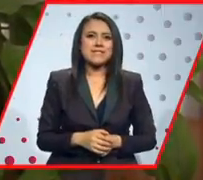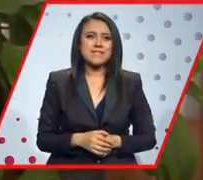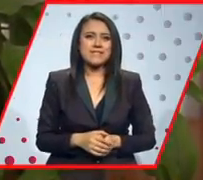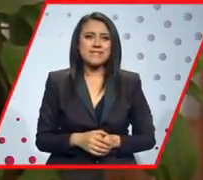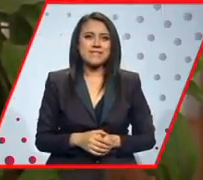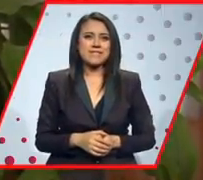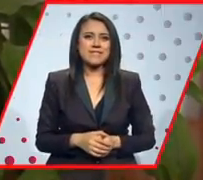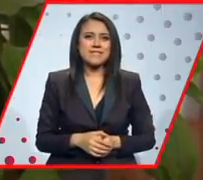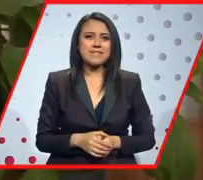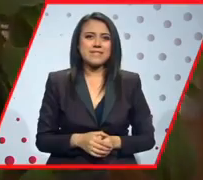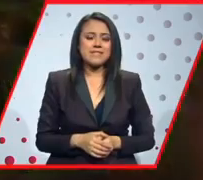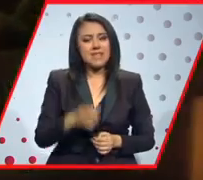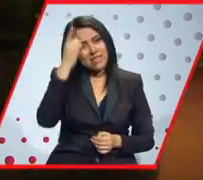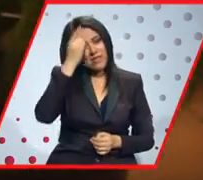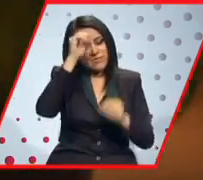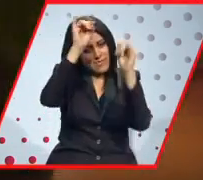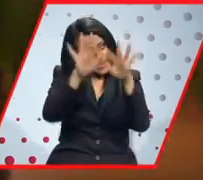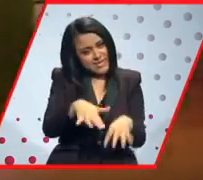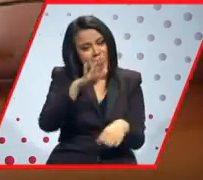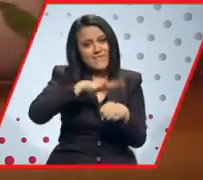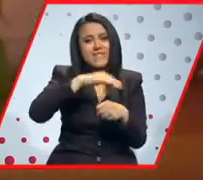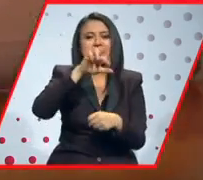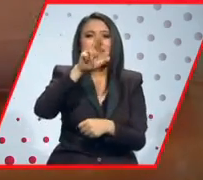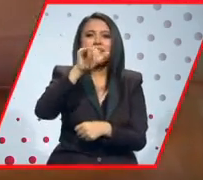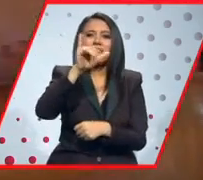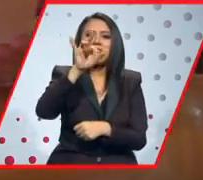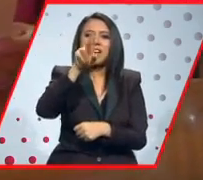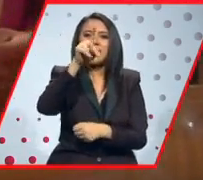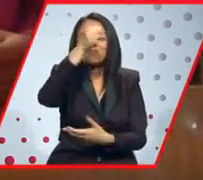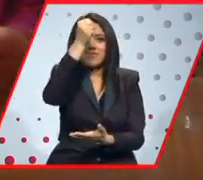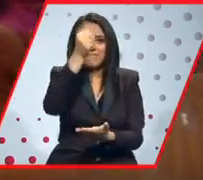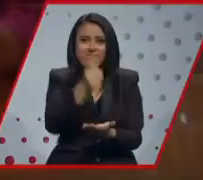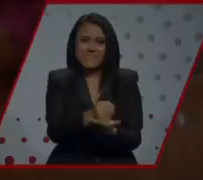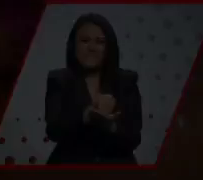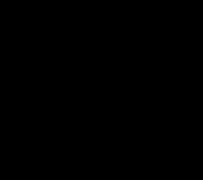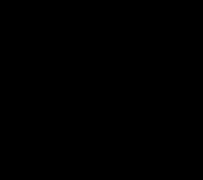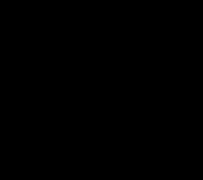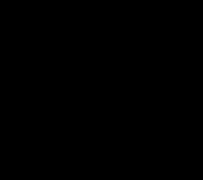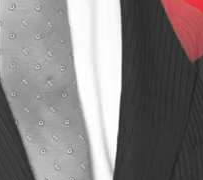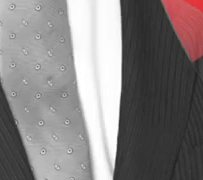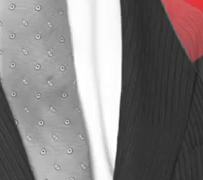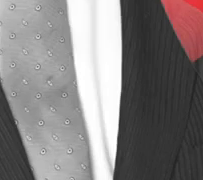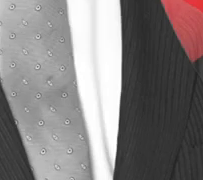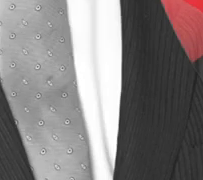pues Dios les dará más. Ricardo Solabac, a quien corresponda.